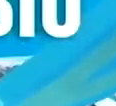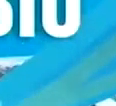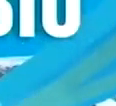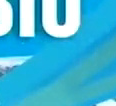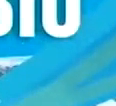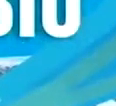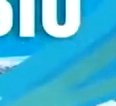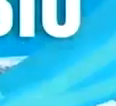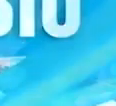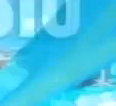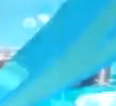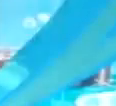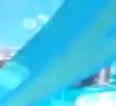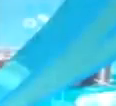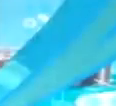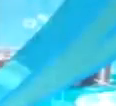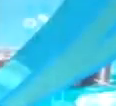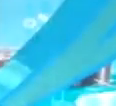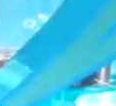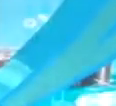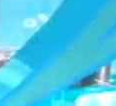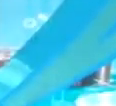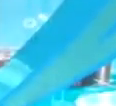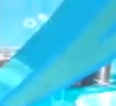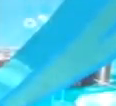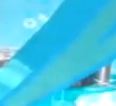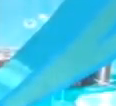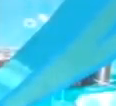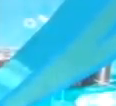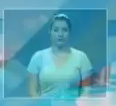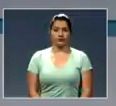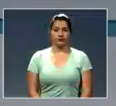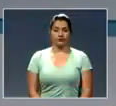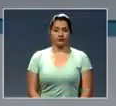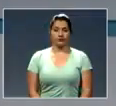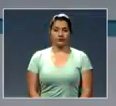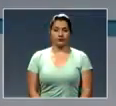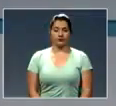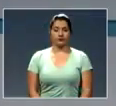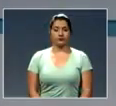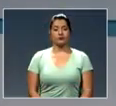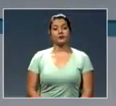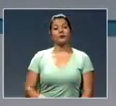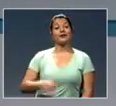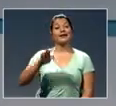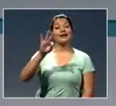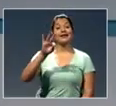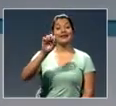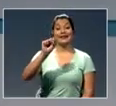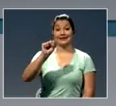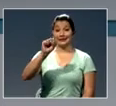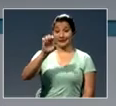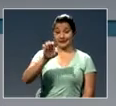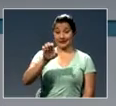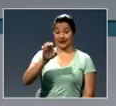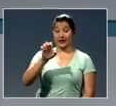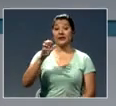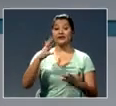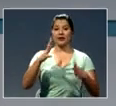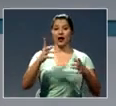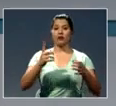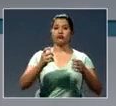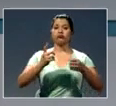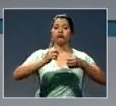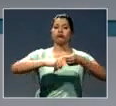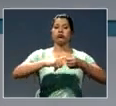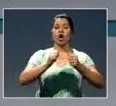El tipo de cambio fue presentado gracias al Banco de Costa Rica. El Tribunal Supremo de Elecciones se alía con